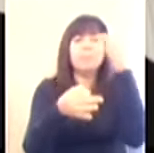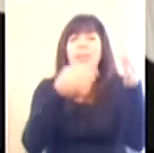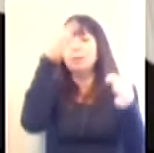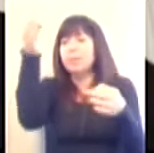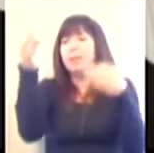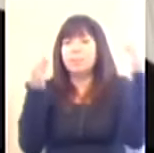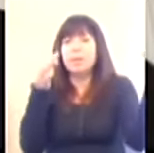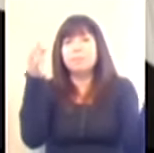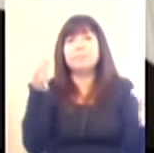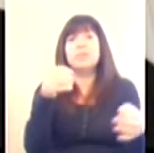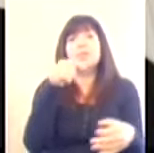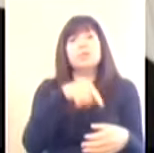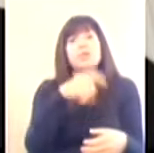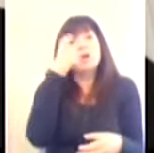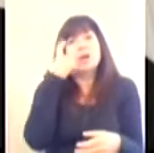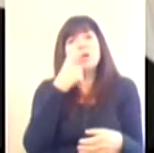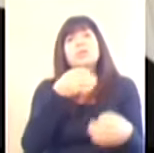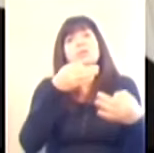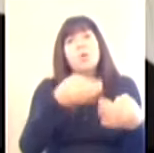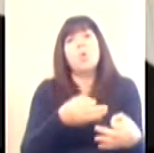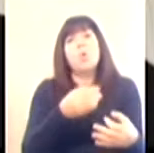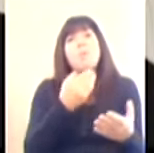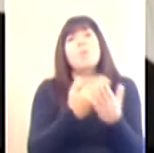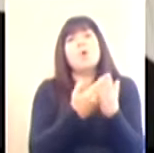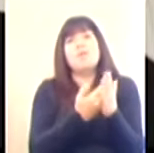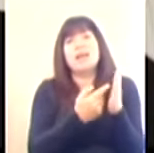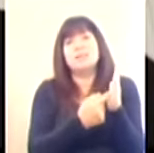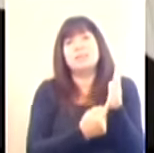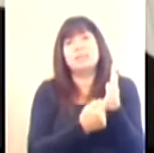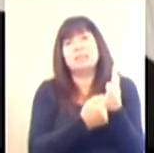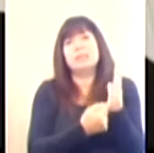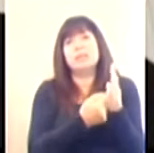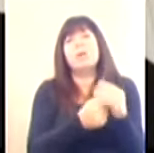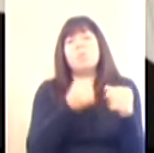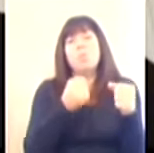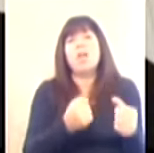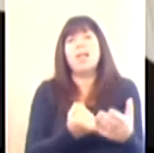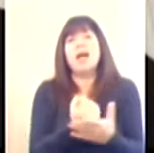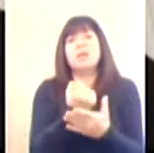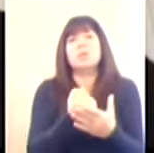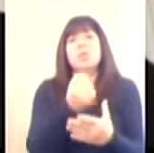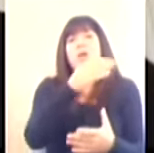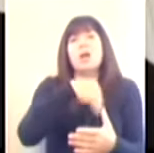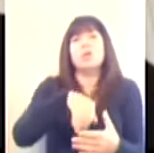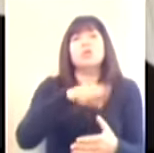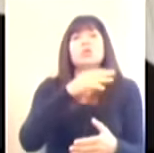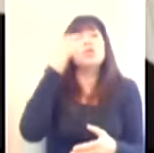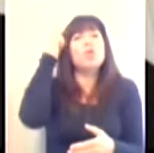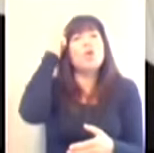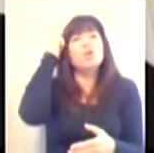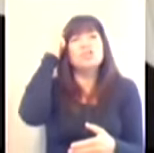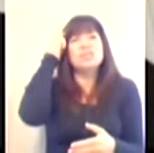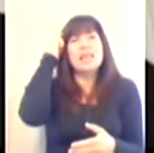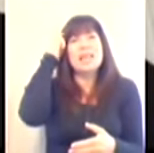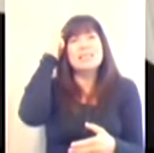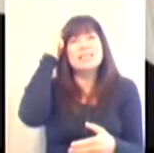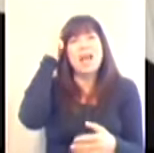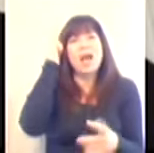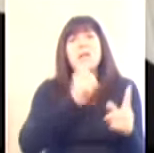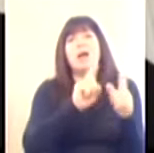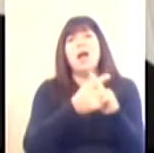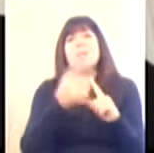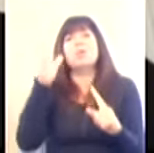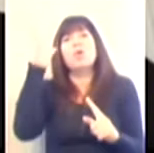Y creo que la constatación de ese hecho tan básico y tan evidente puede ayudar a que nosotros tomemos conciencia de que el cambio climático